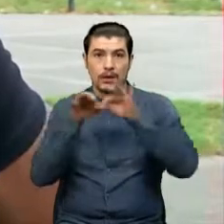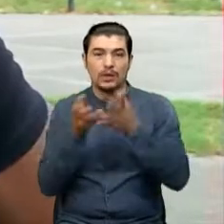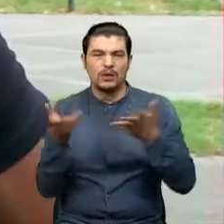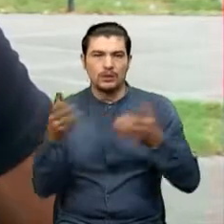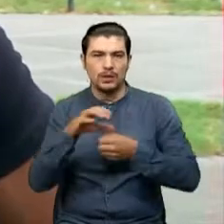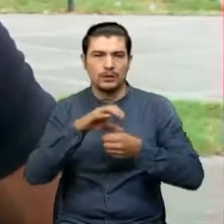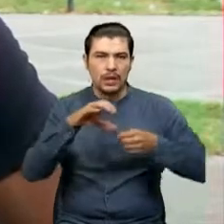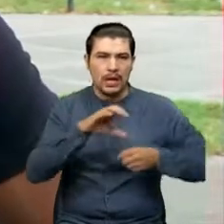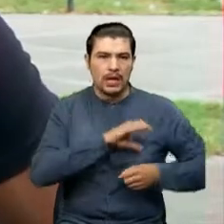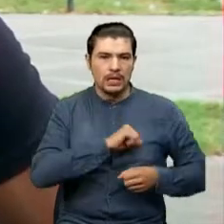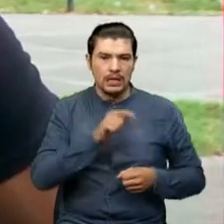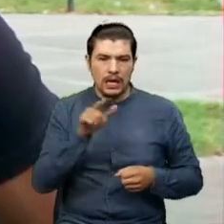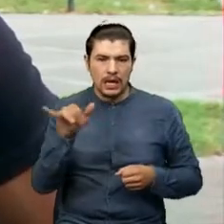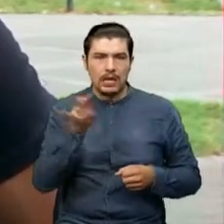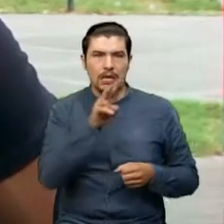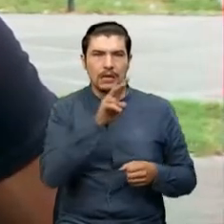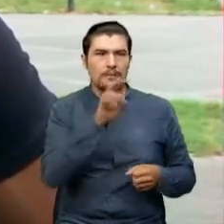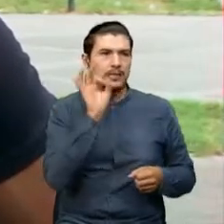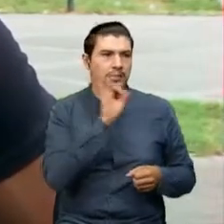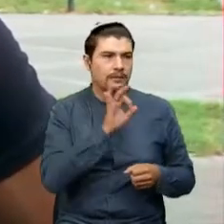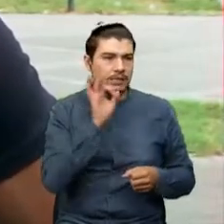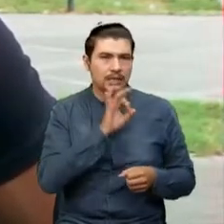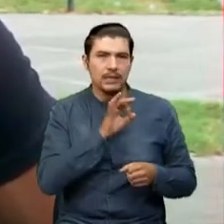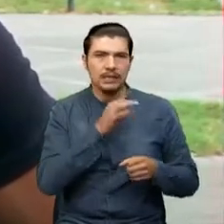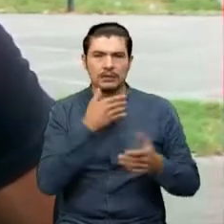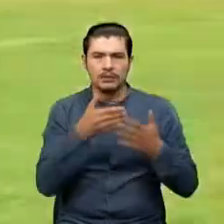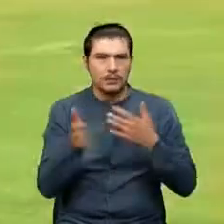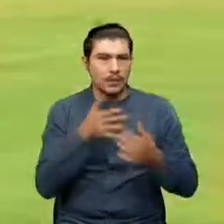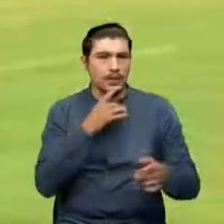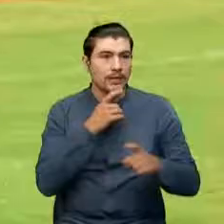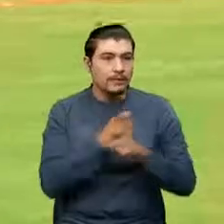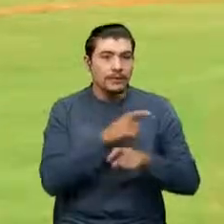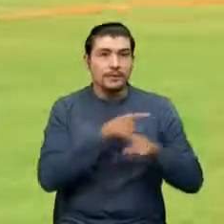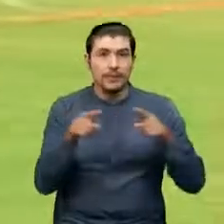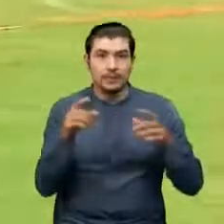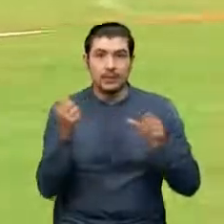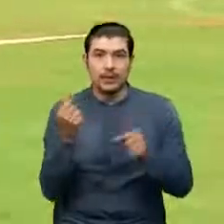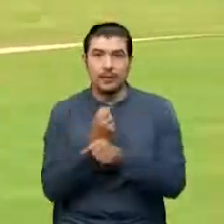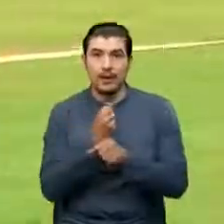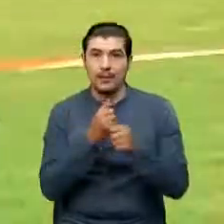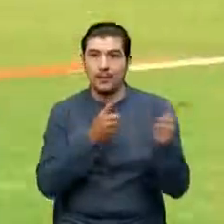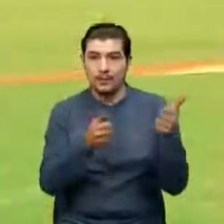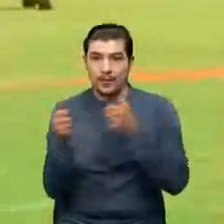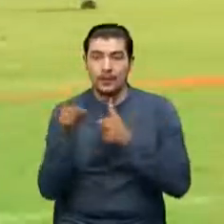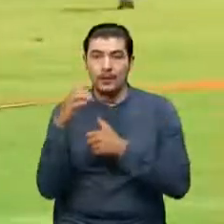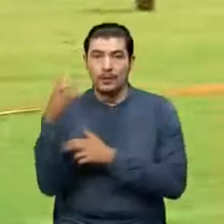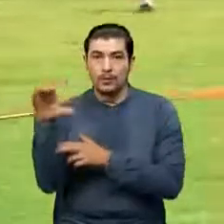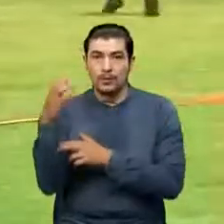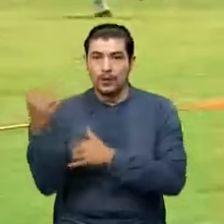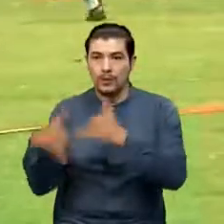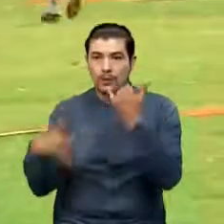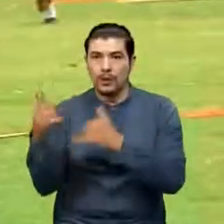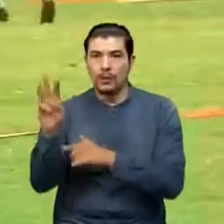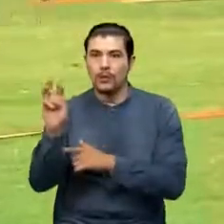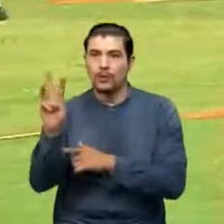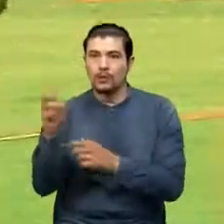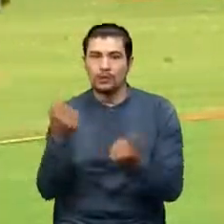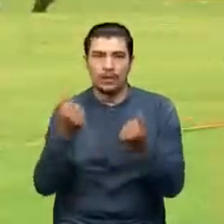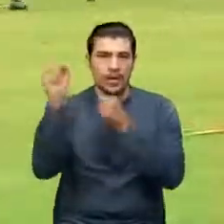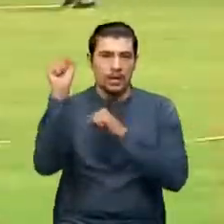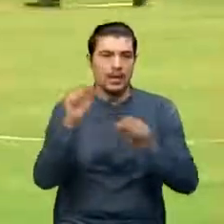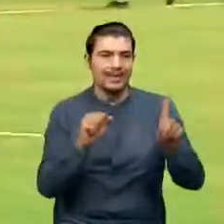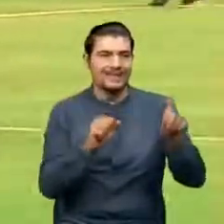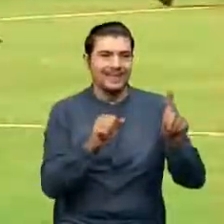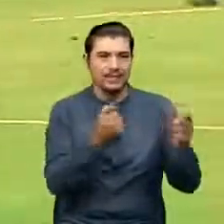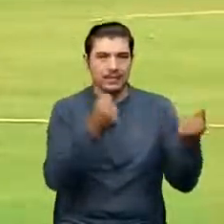partidos fueron difíciles pero se desempeñó bien el grupo de trabajo bien como local cúcuta jugó ocho partidos con saldo de seis victorias y dos